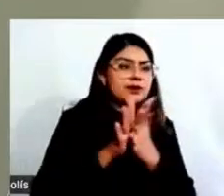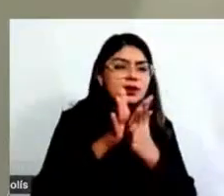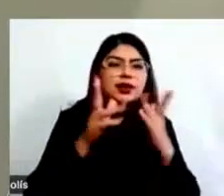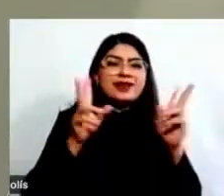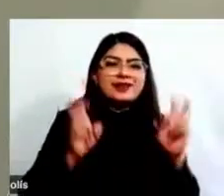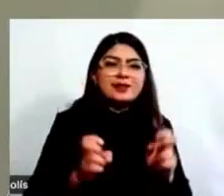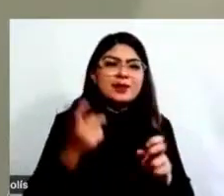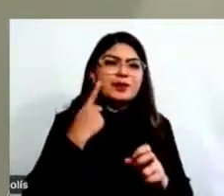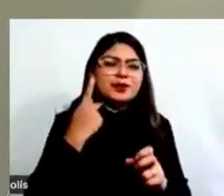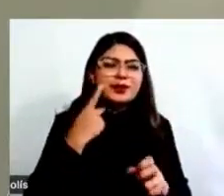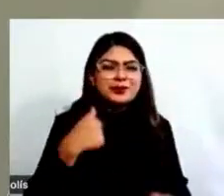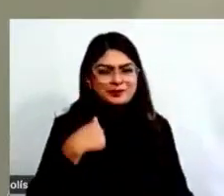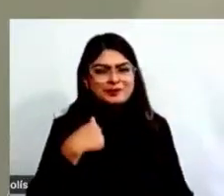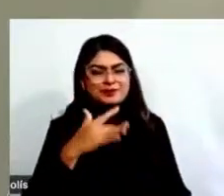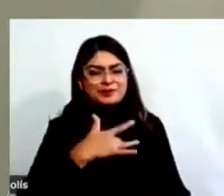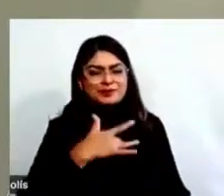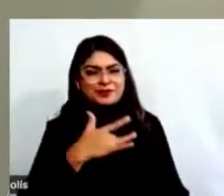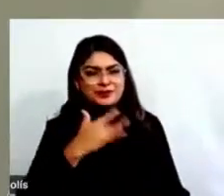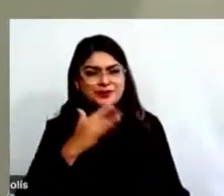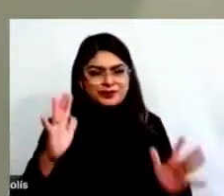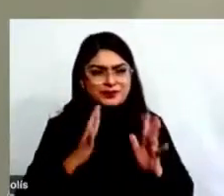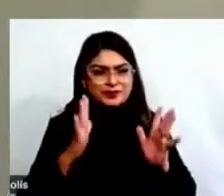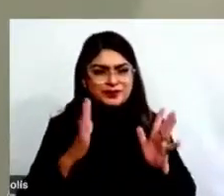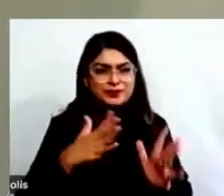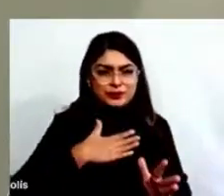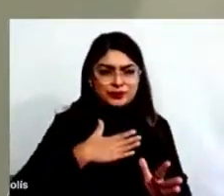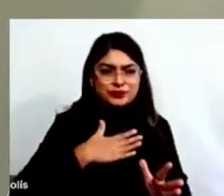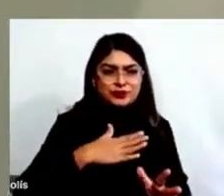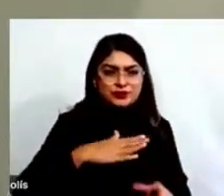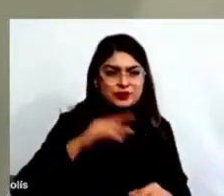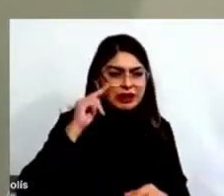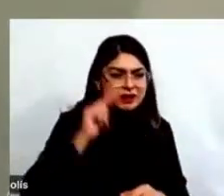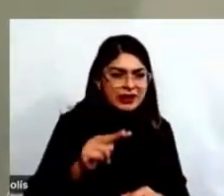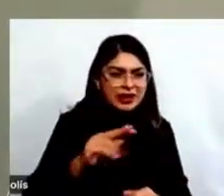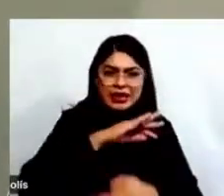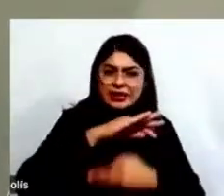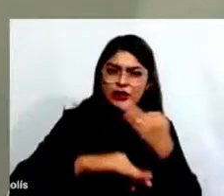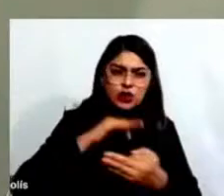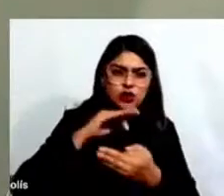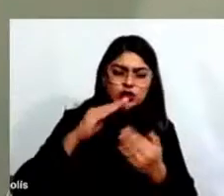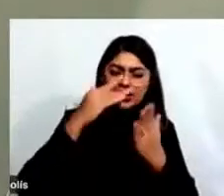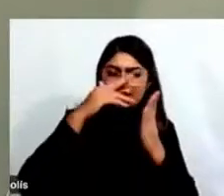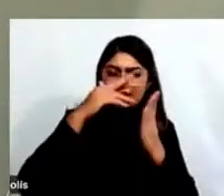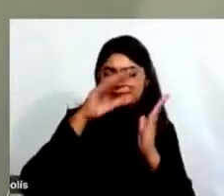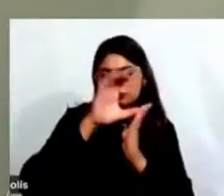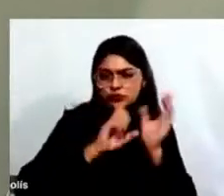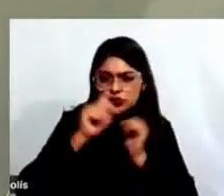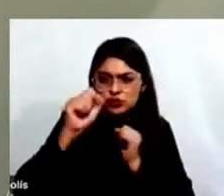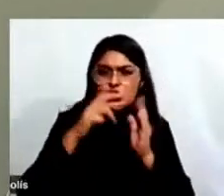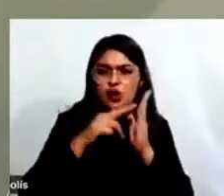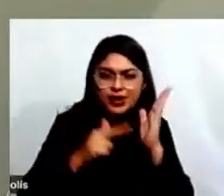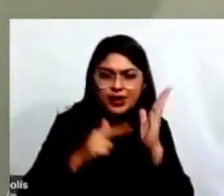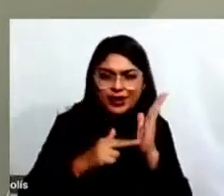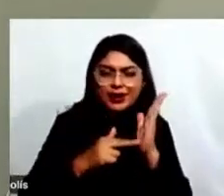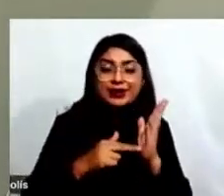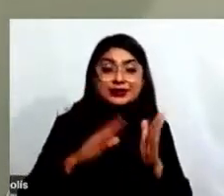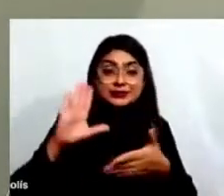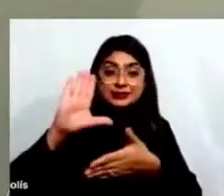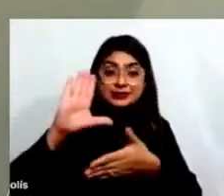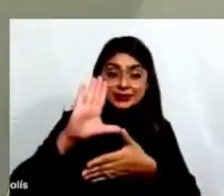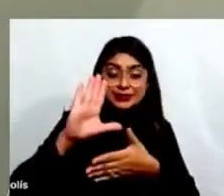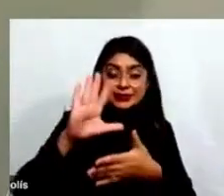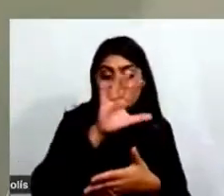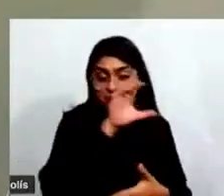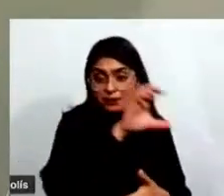los ordenamientos de nuestra región está esa regla. Pero la Corte dice es que esto no es un caso ordinario, esto es un caso